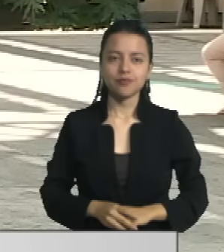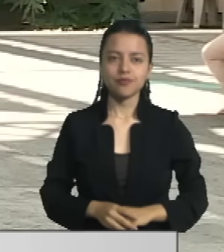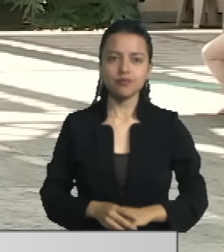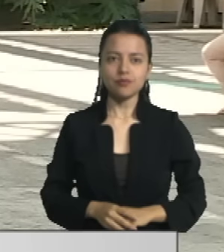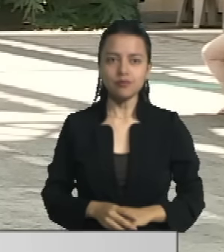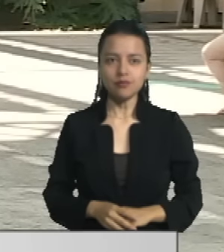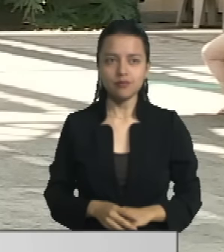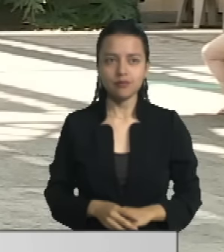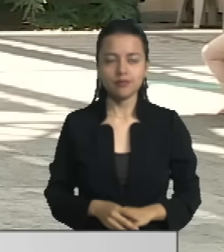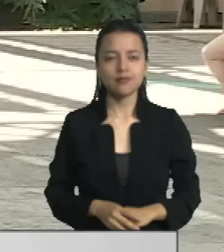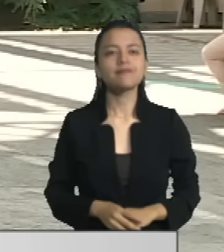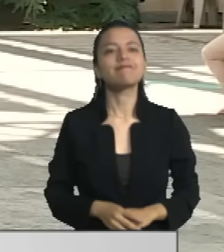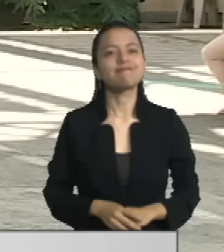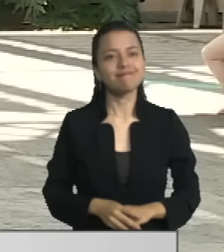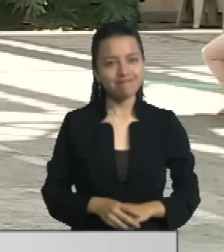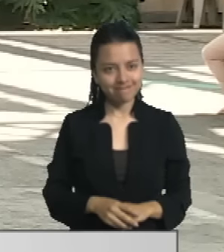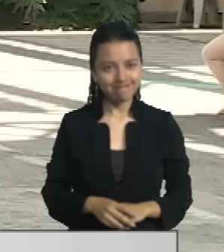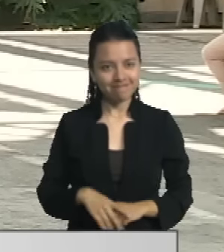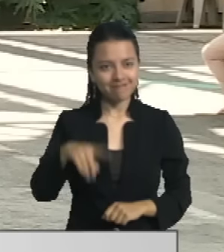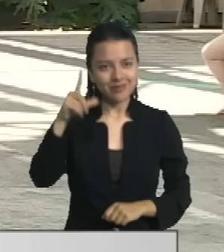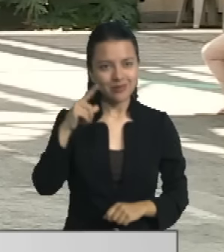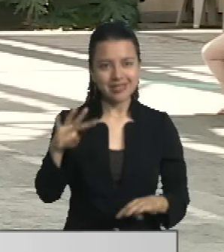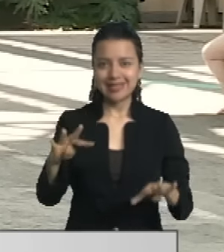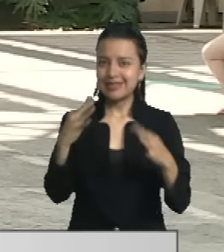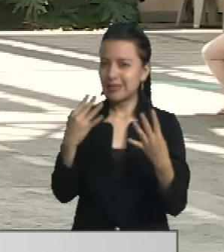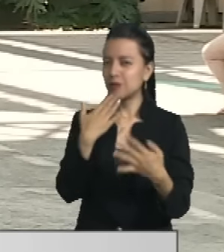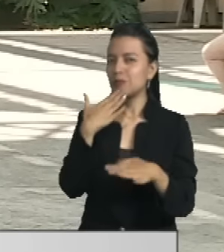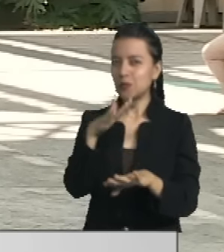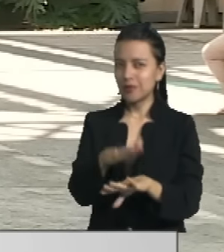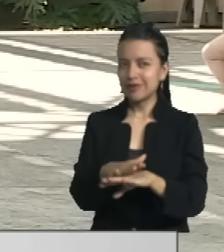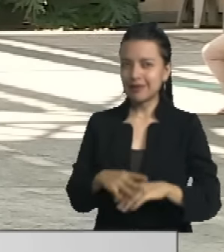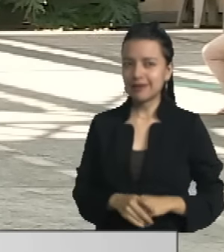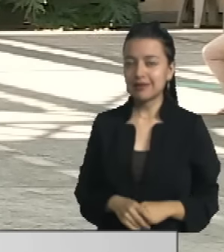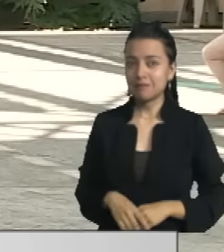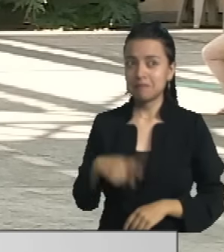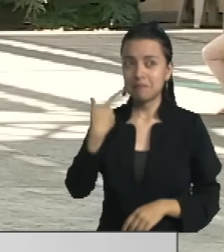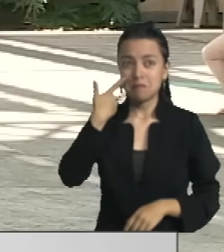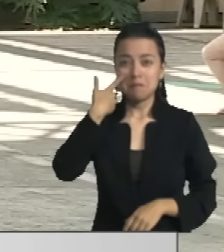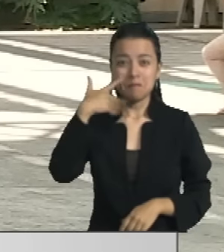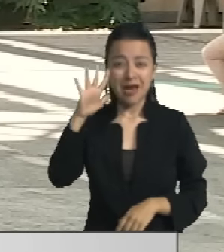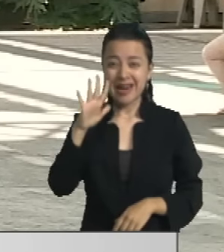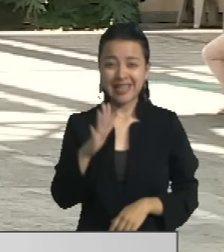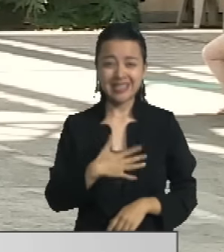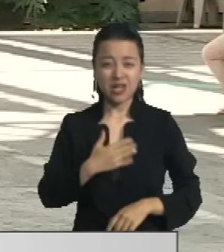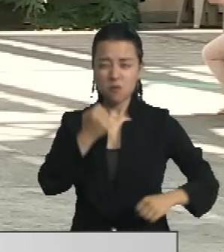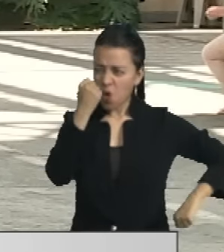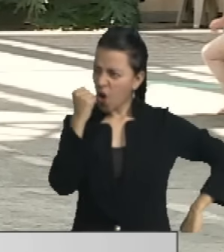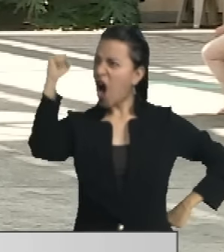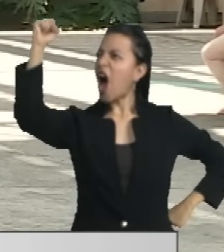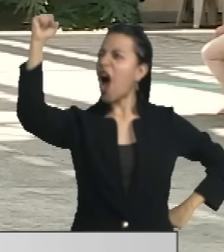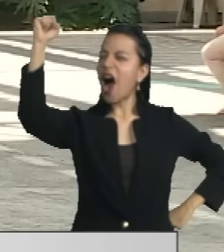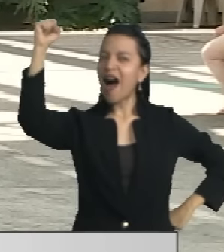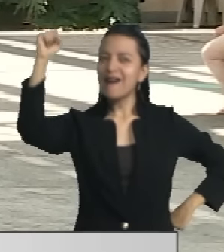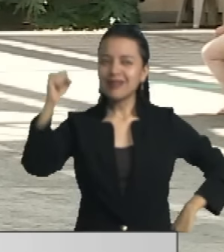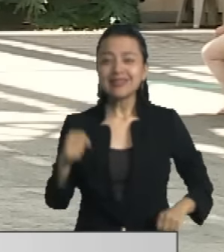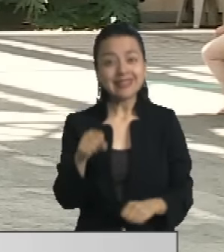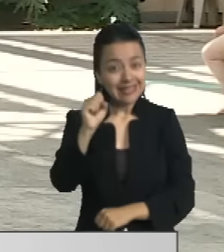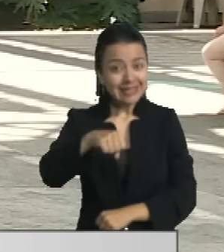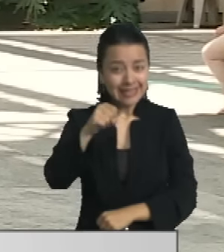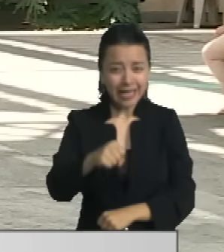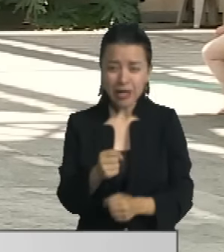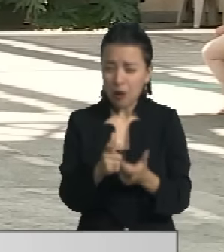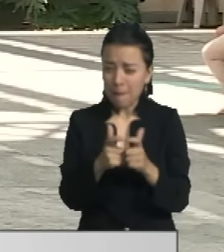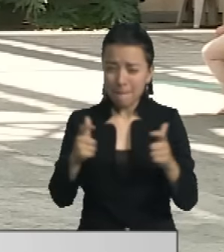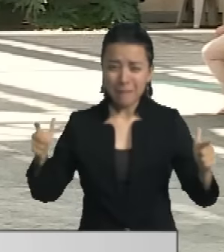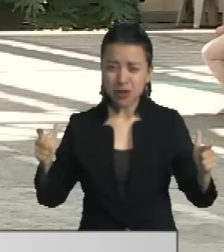adelante Luisa y televidentes muy buenas tardes pues como si se tratara de un acto Heroico decenas de personas se unieron